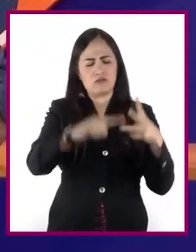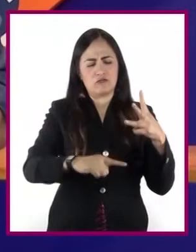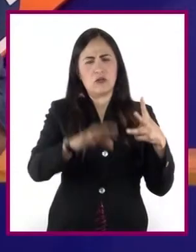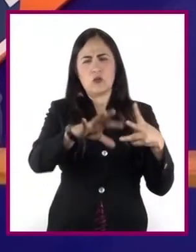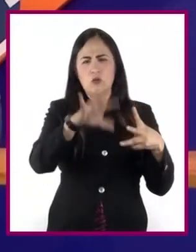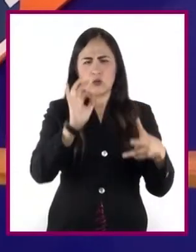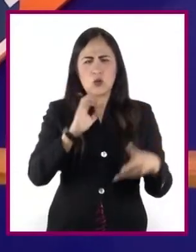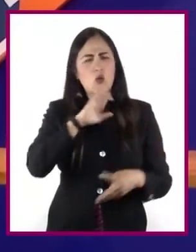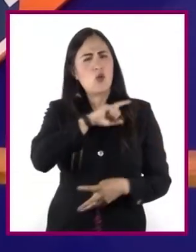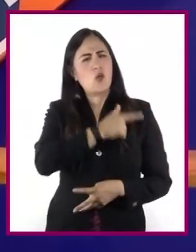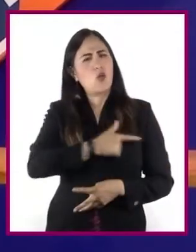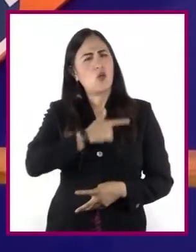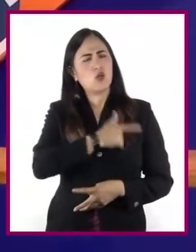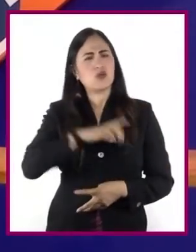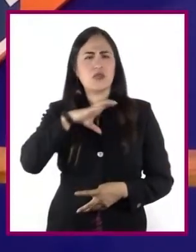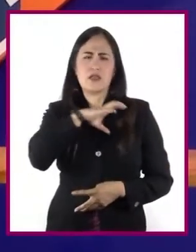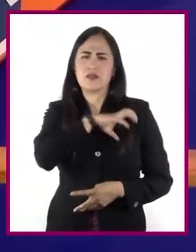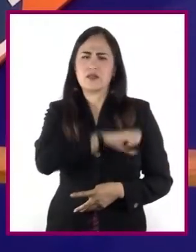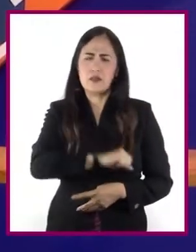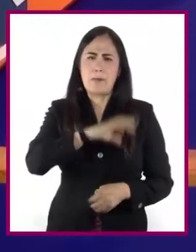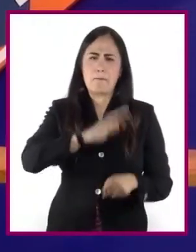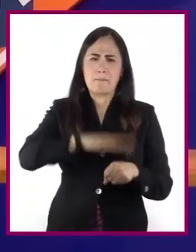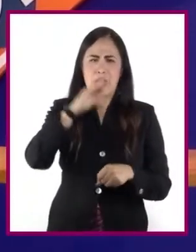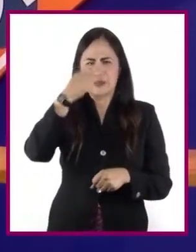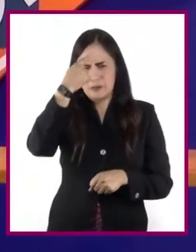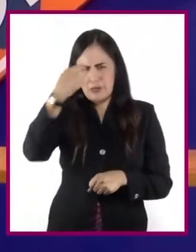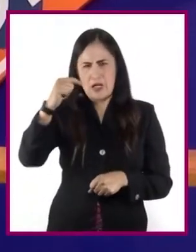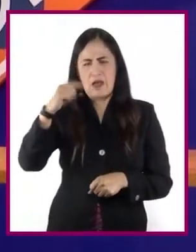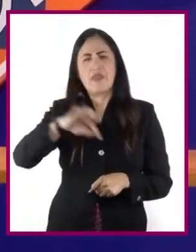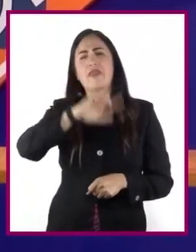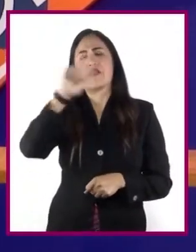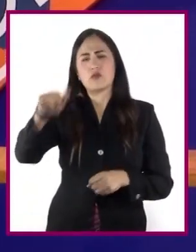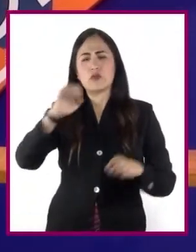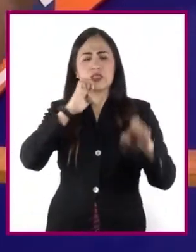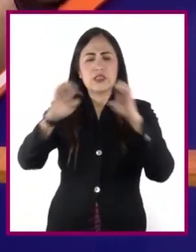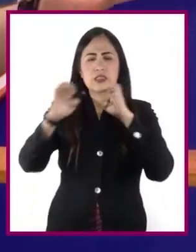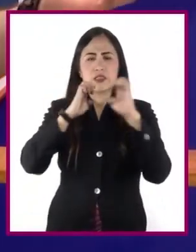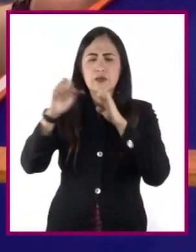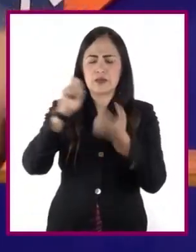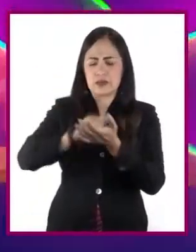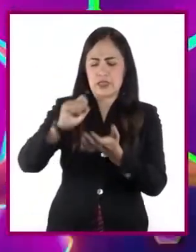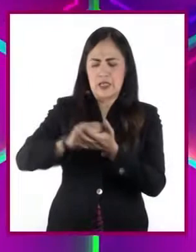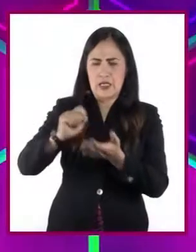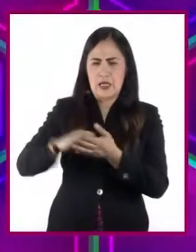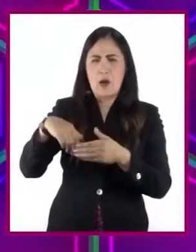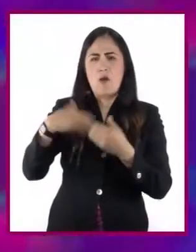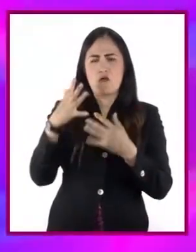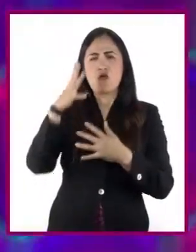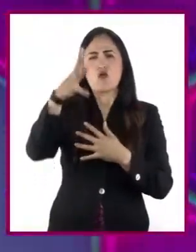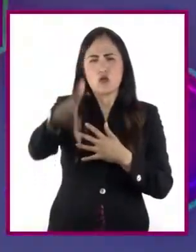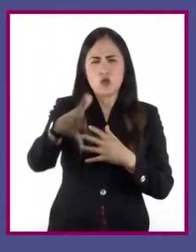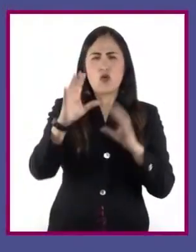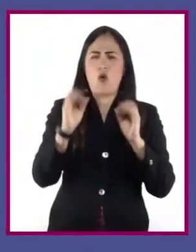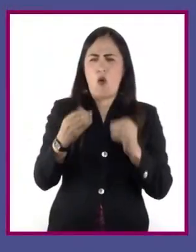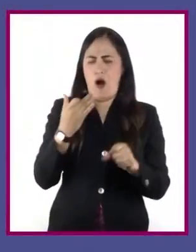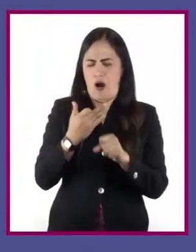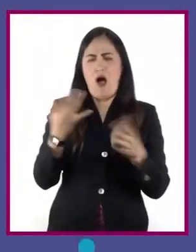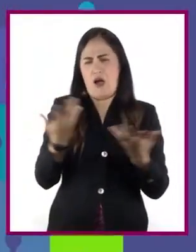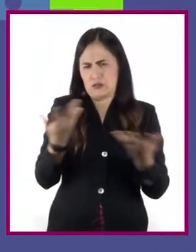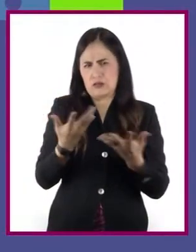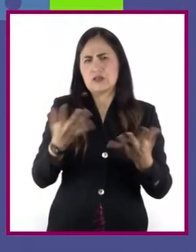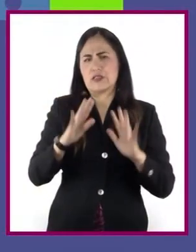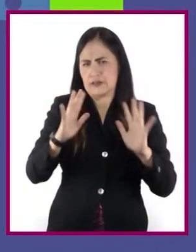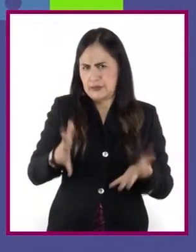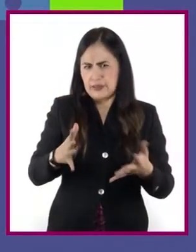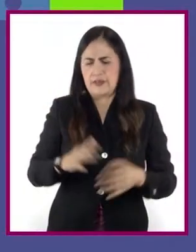les gusta más para aterrizar la entrevista que harán o ya hicieron. Claro, en nuestra tercera opción